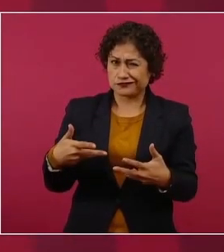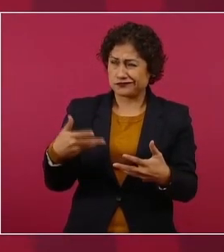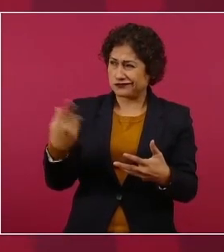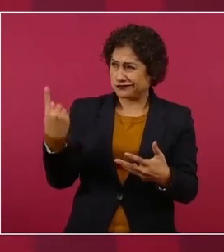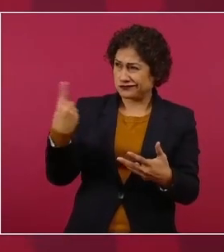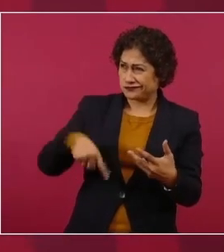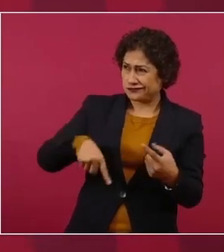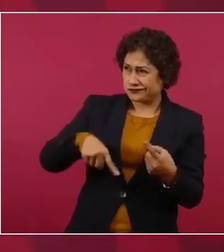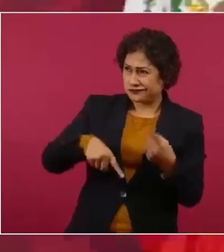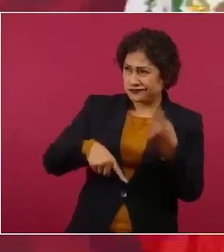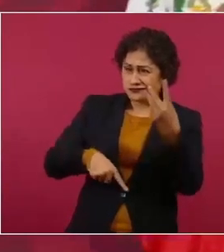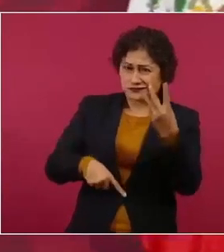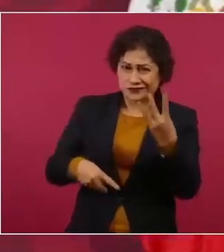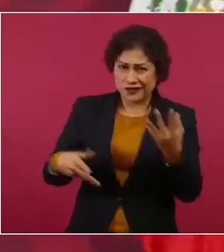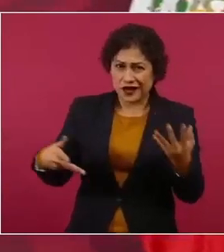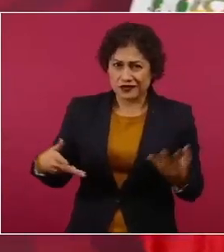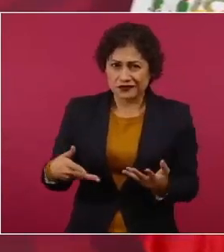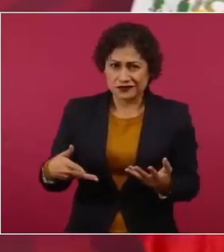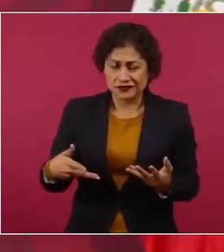Esta